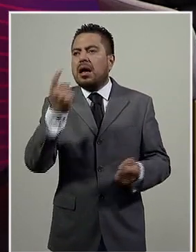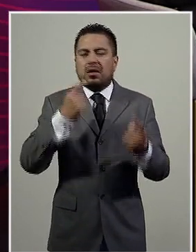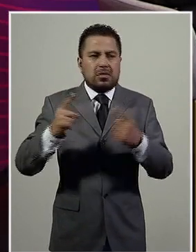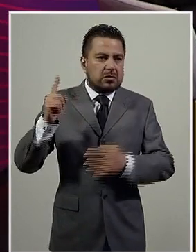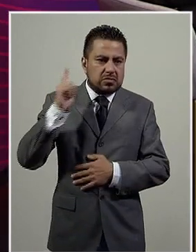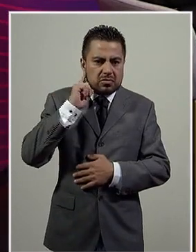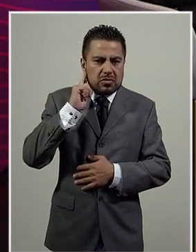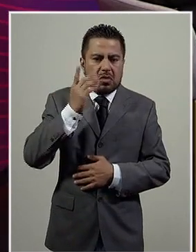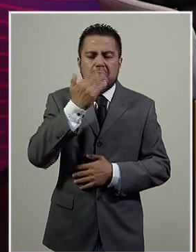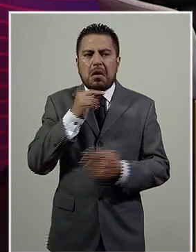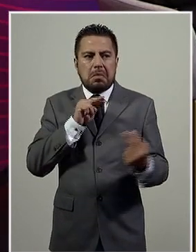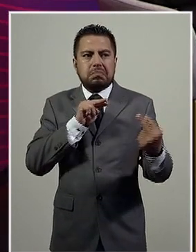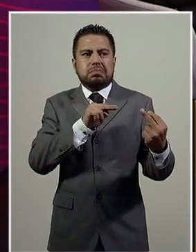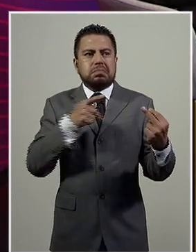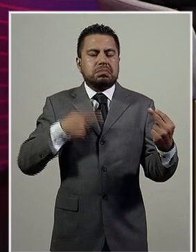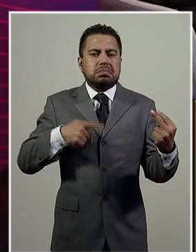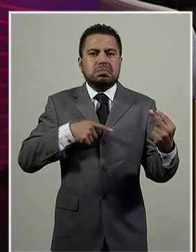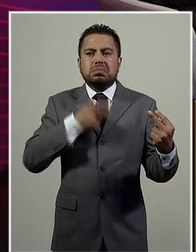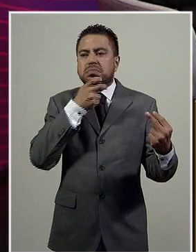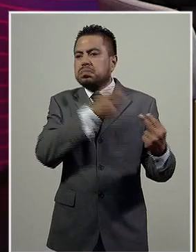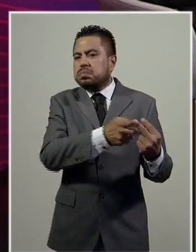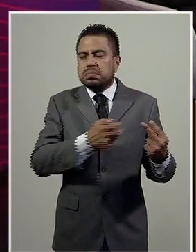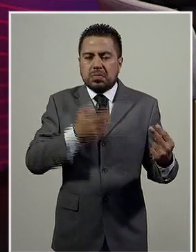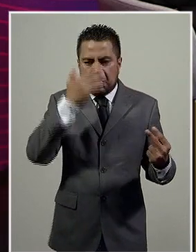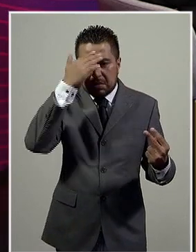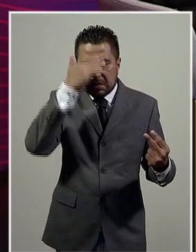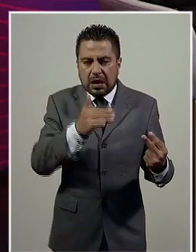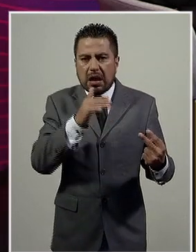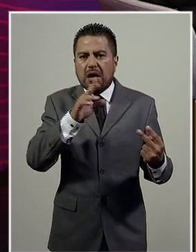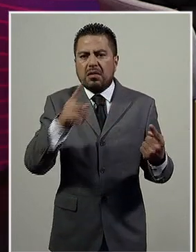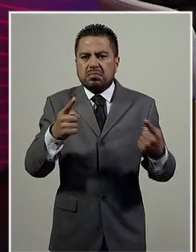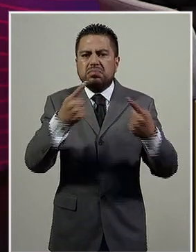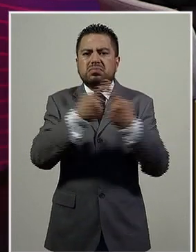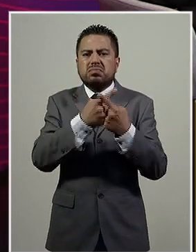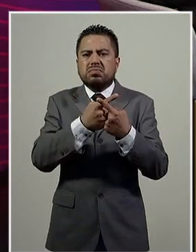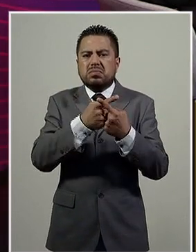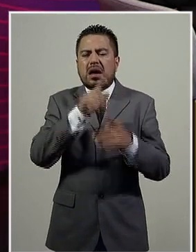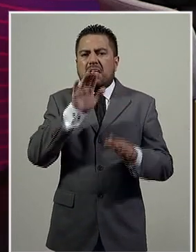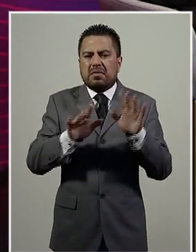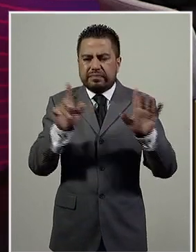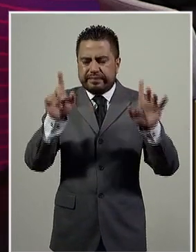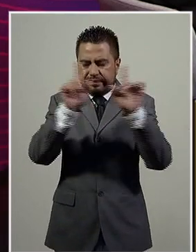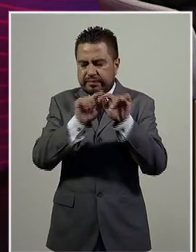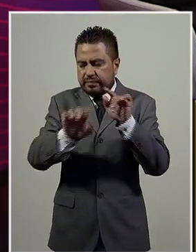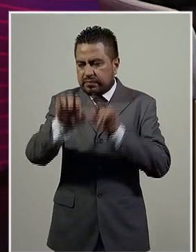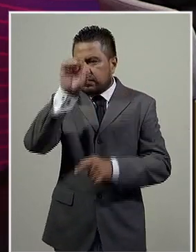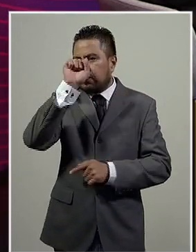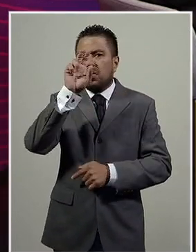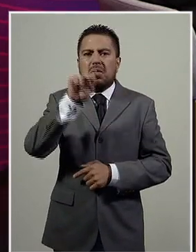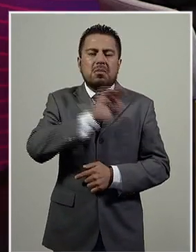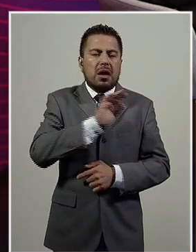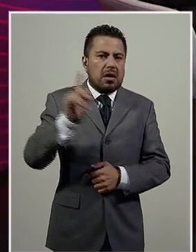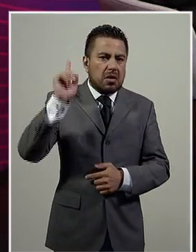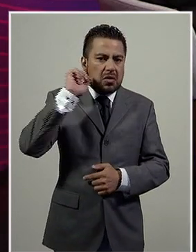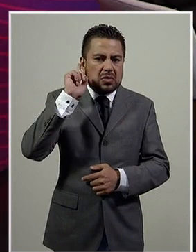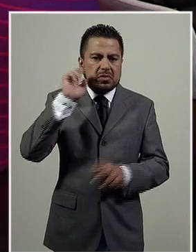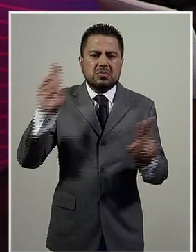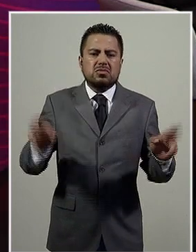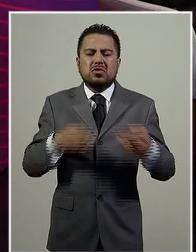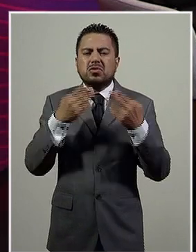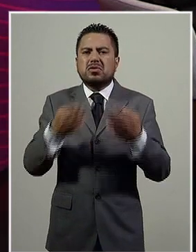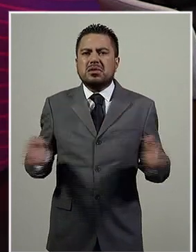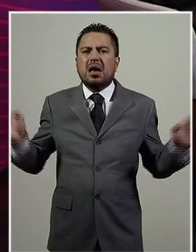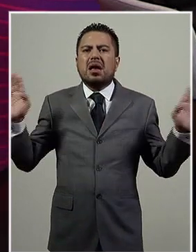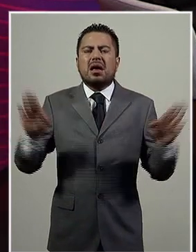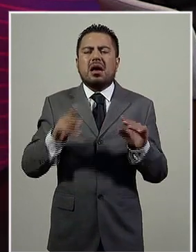escuchando no ven a la persona, justo porque saben que si no se les cruzan los sesgos implícitos y no pueden oír la música. No. Nada más